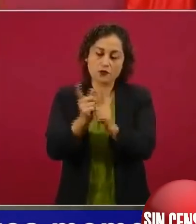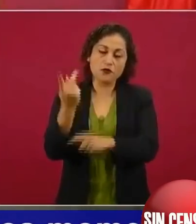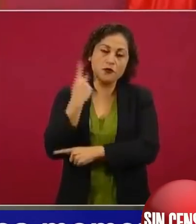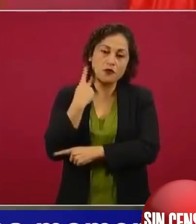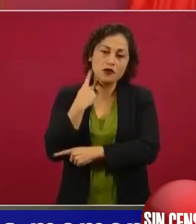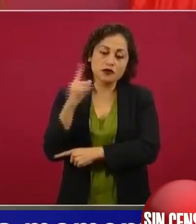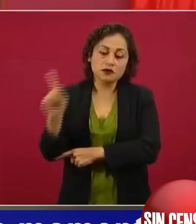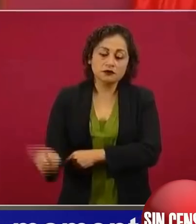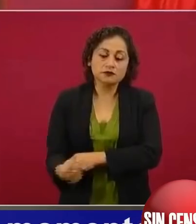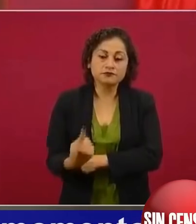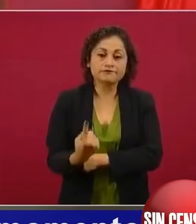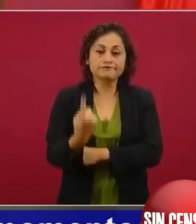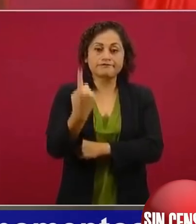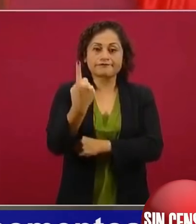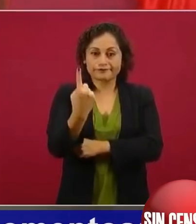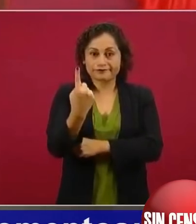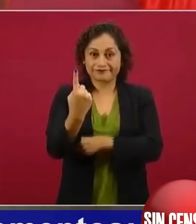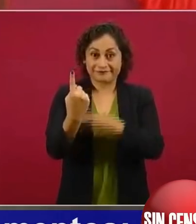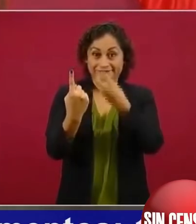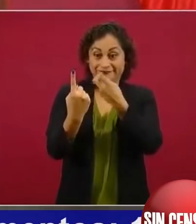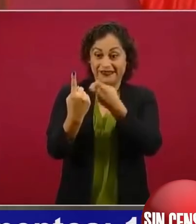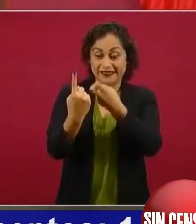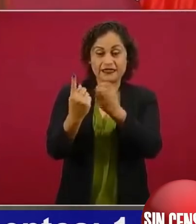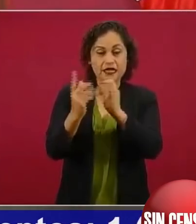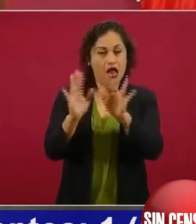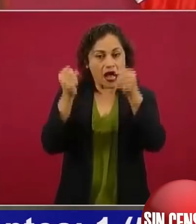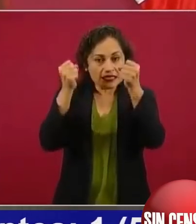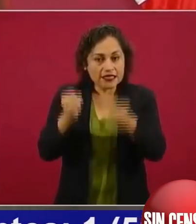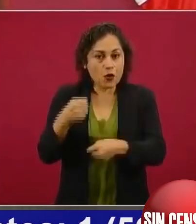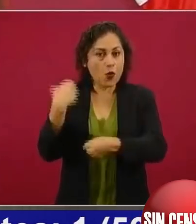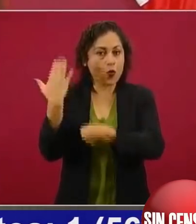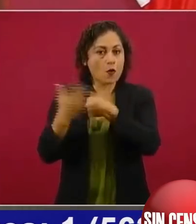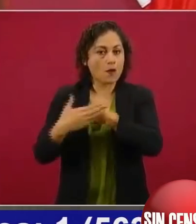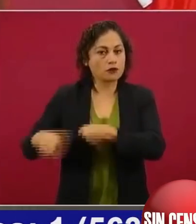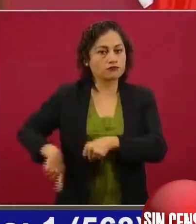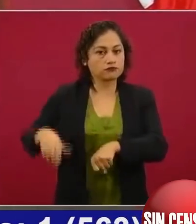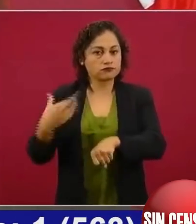era el que iba a gobernar.